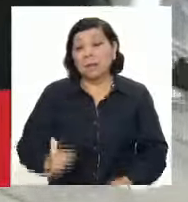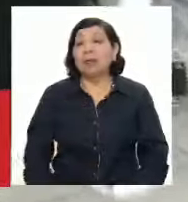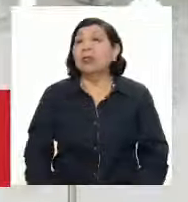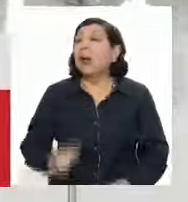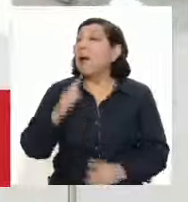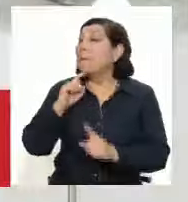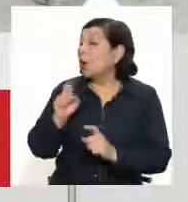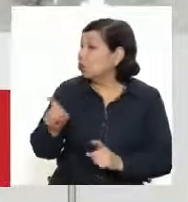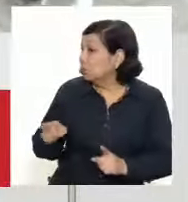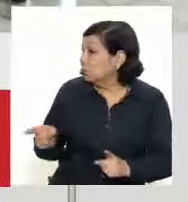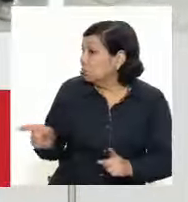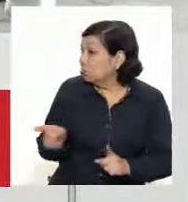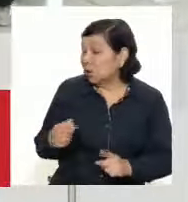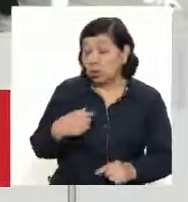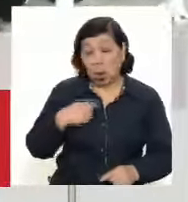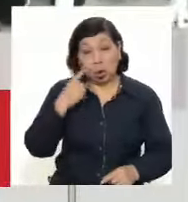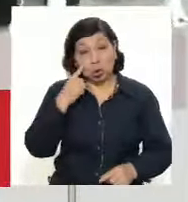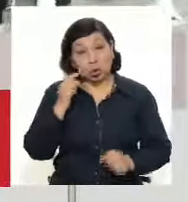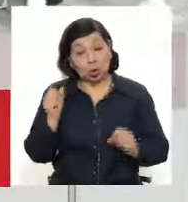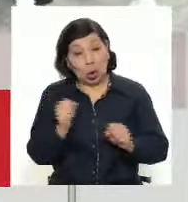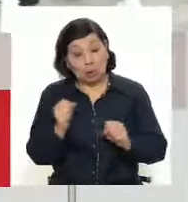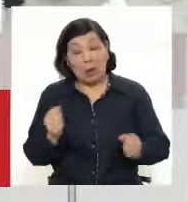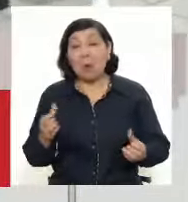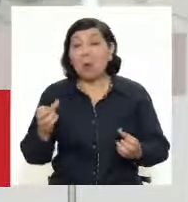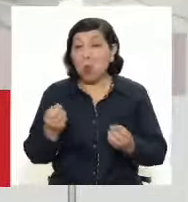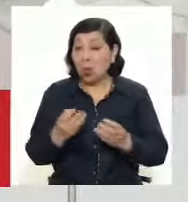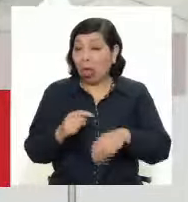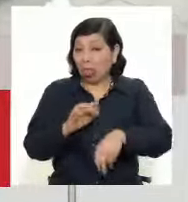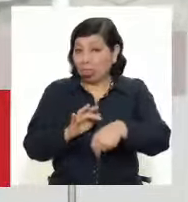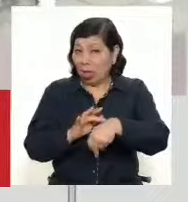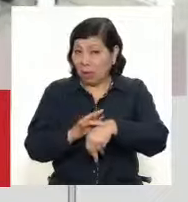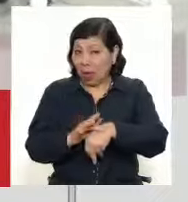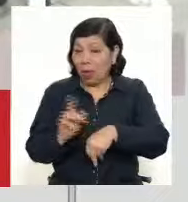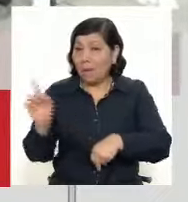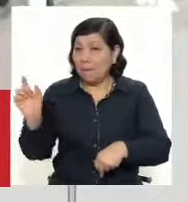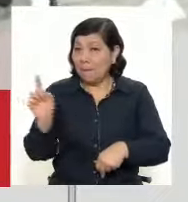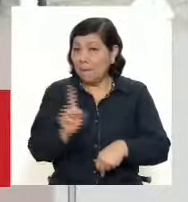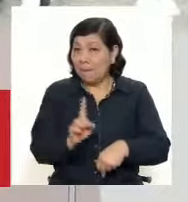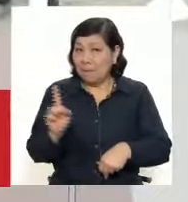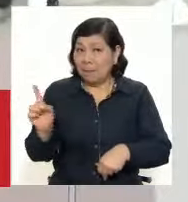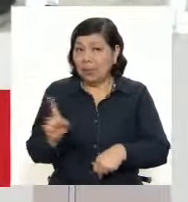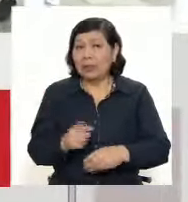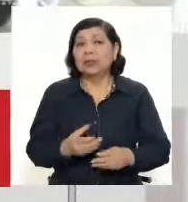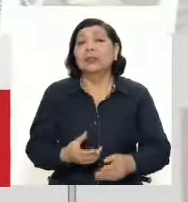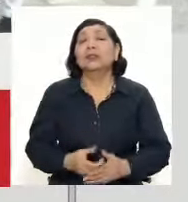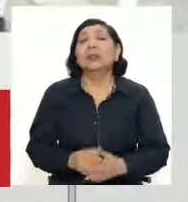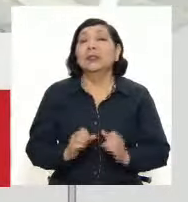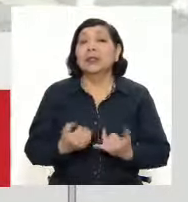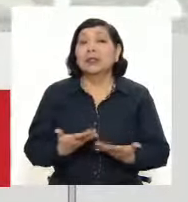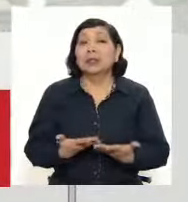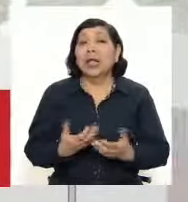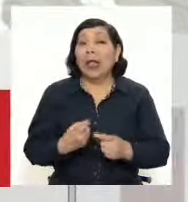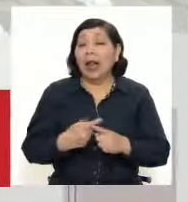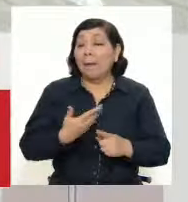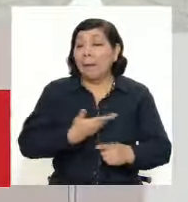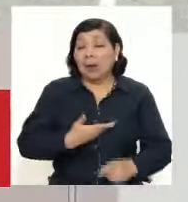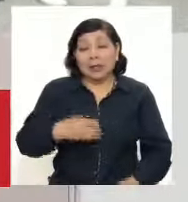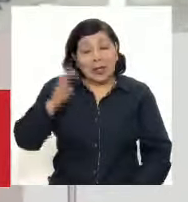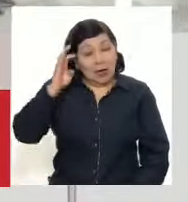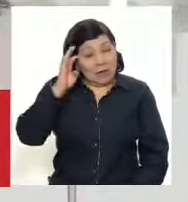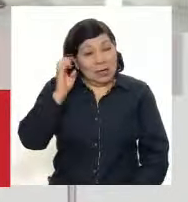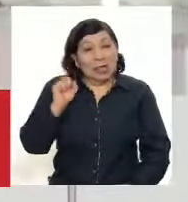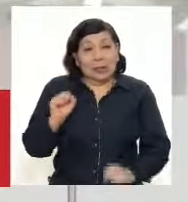Bueno, realmente bastante sorprendidos también, ¿no? Desde que muy temprano ya la población, los simpatizantes del expresidente Alberto